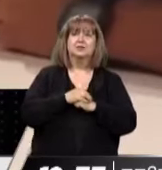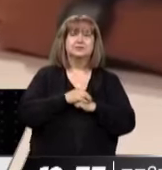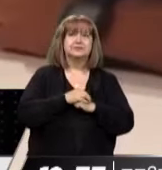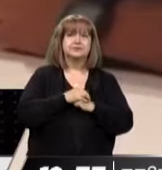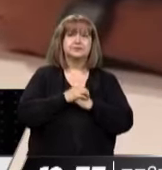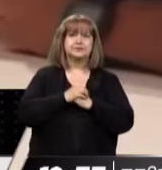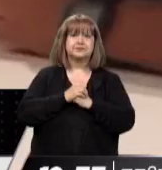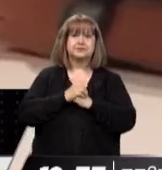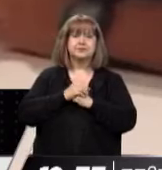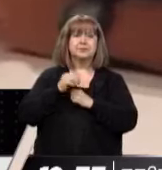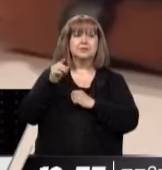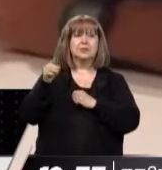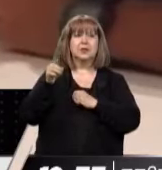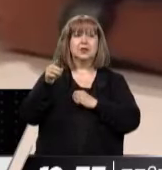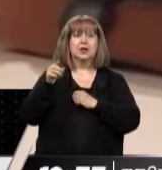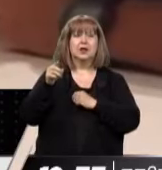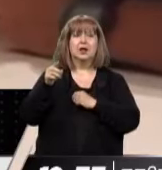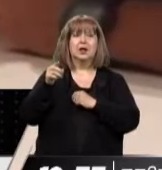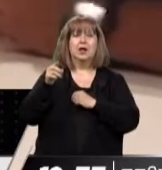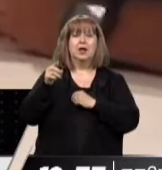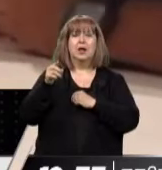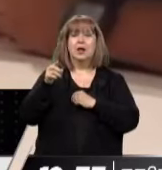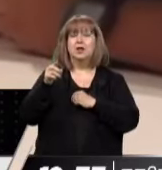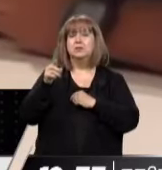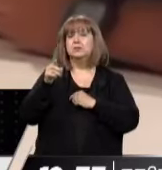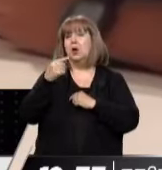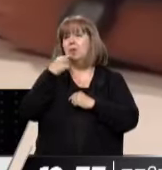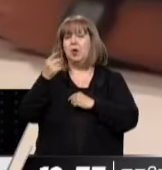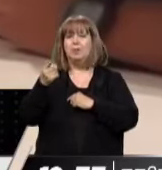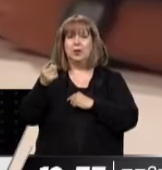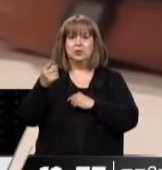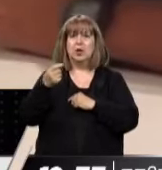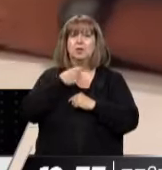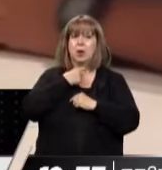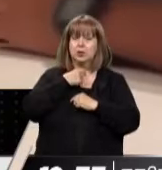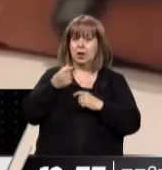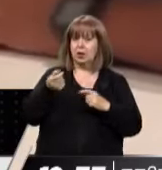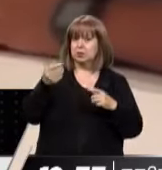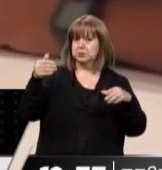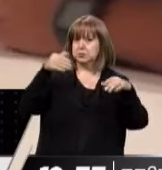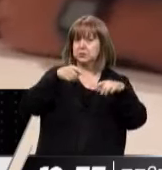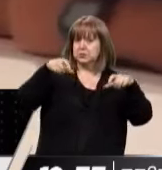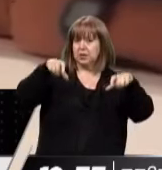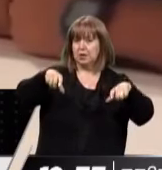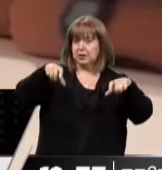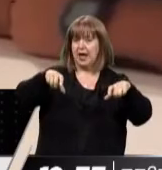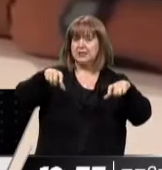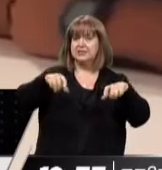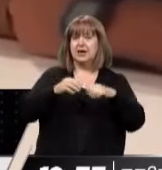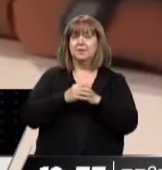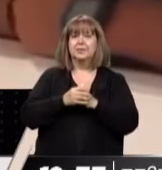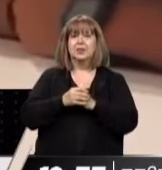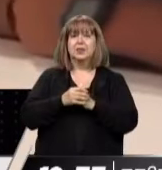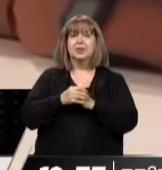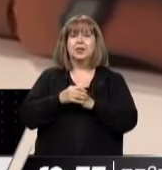Matu? Pregunta bastante difícil. Mirá, es fácil para mí. Yo tengo un recorte pegado en mi casa,